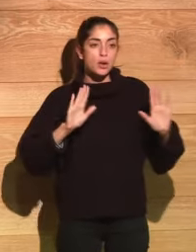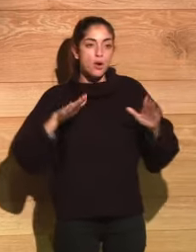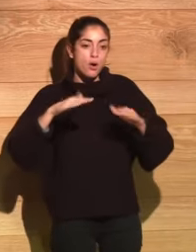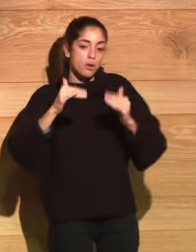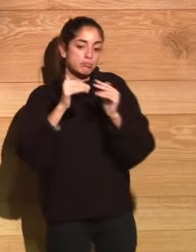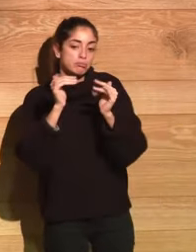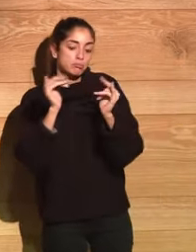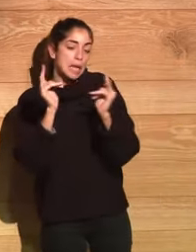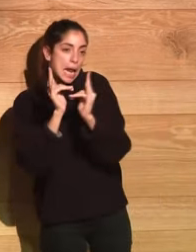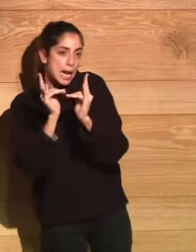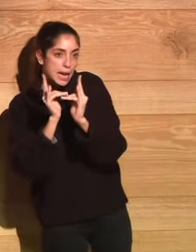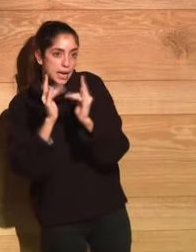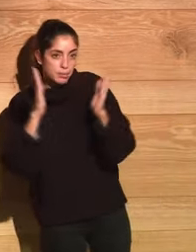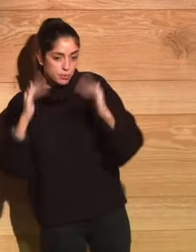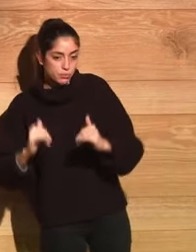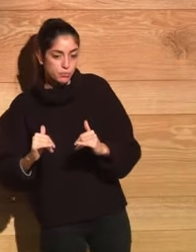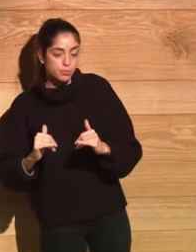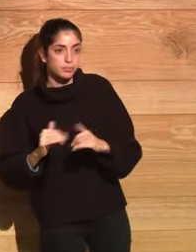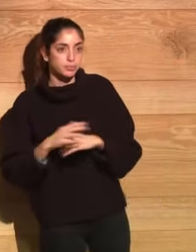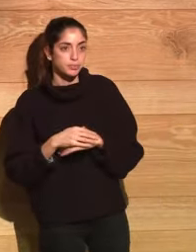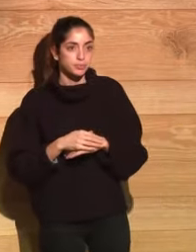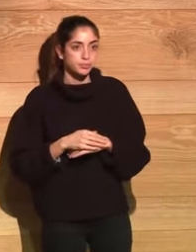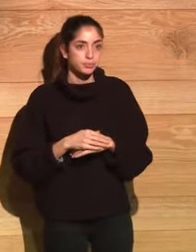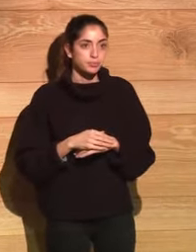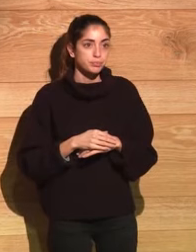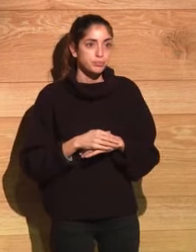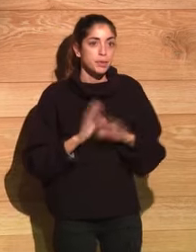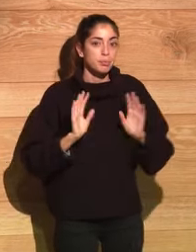Y entonces, pues sí, el misterio hay que sostenerlo, claro.